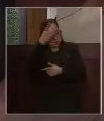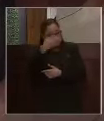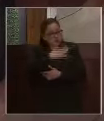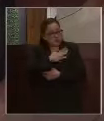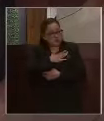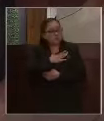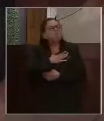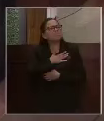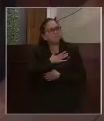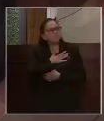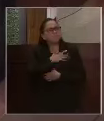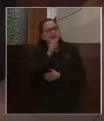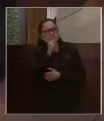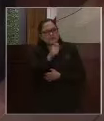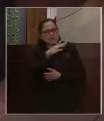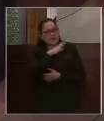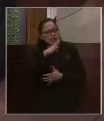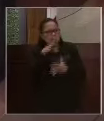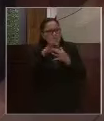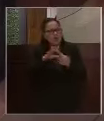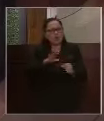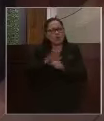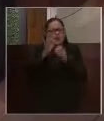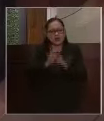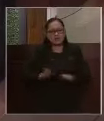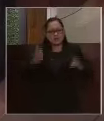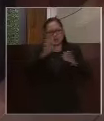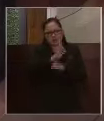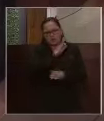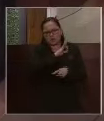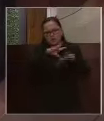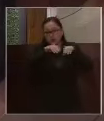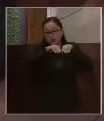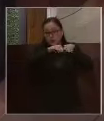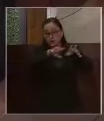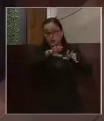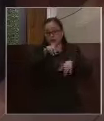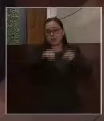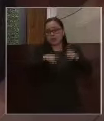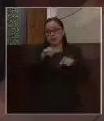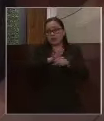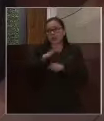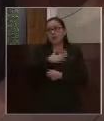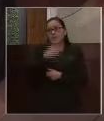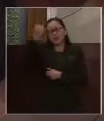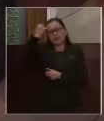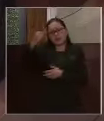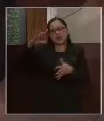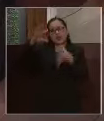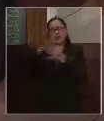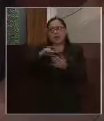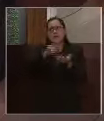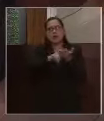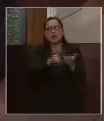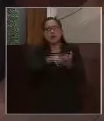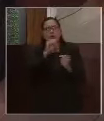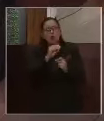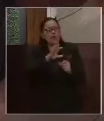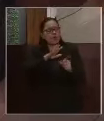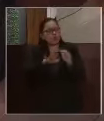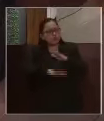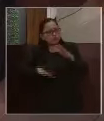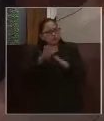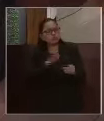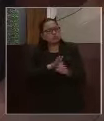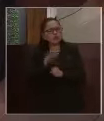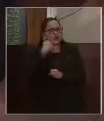caso, decide qué hechos son relevantes para informar a partir de determinados valores, criterios y principios, así como la manera de